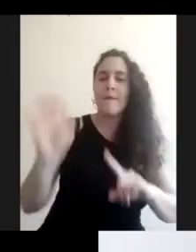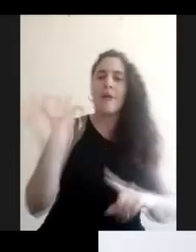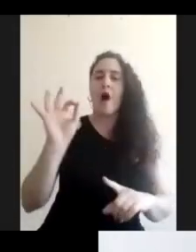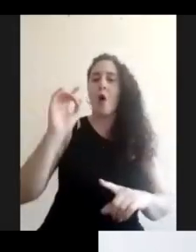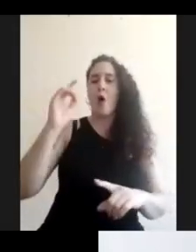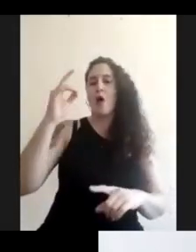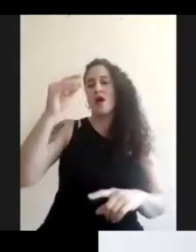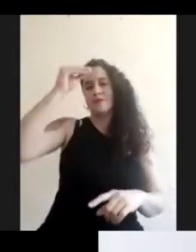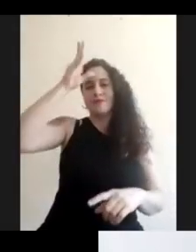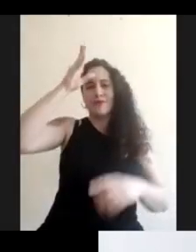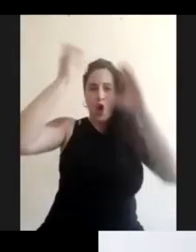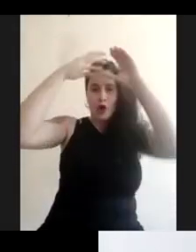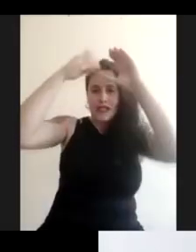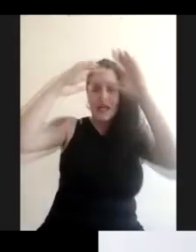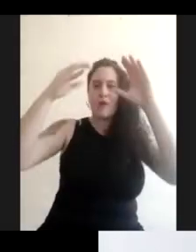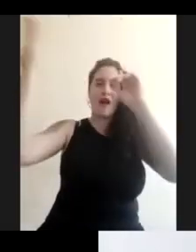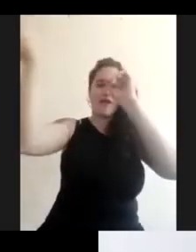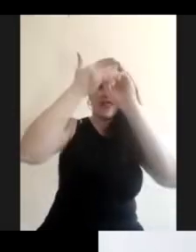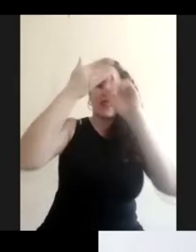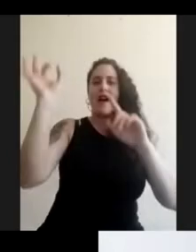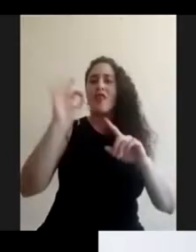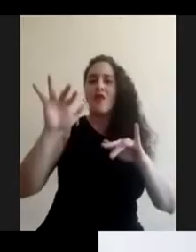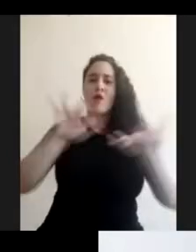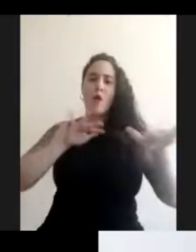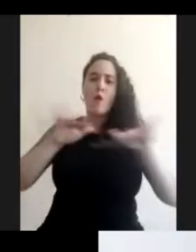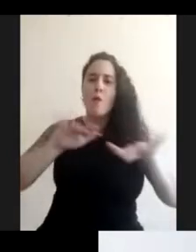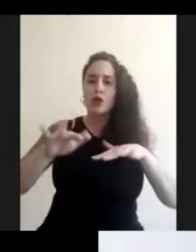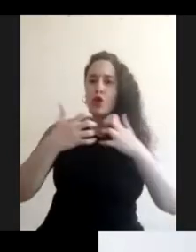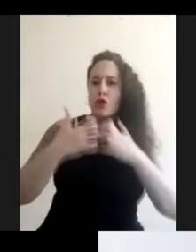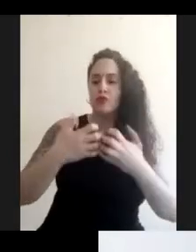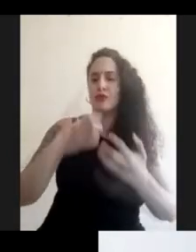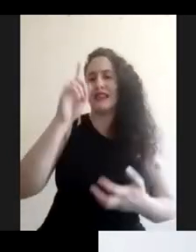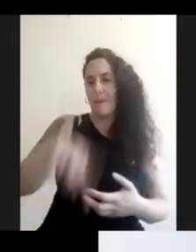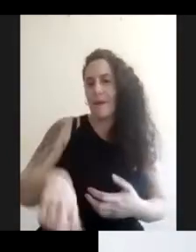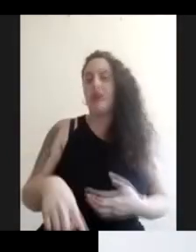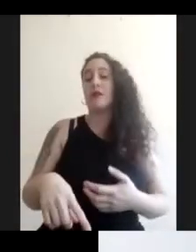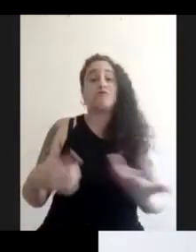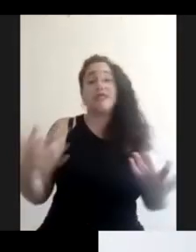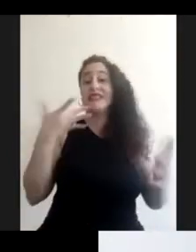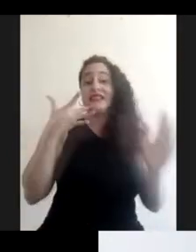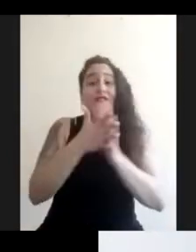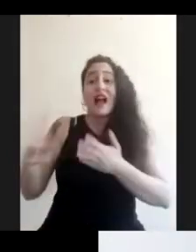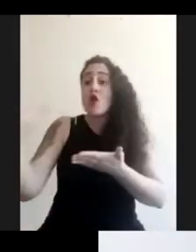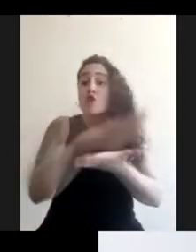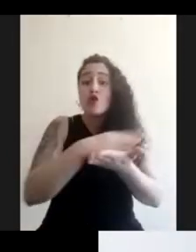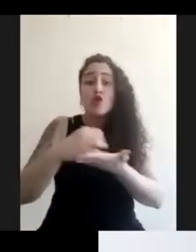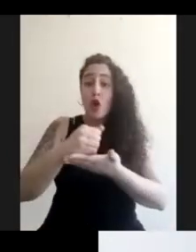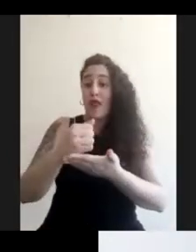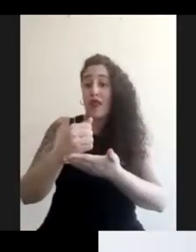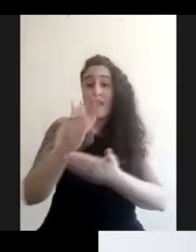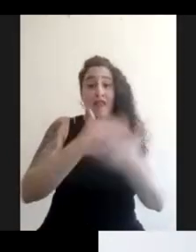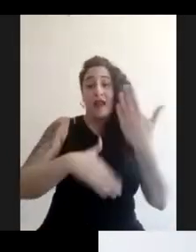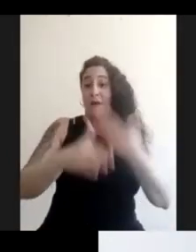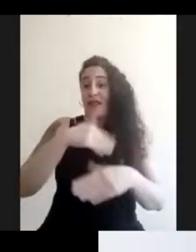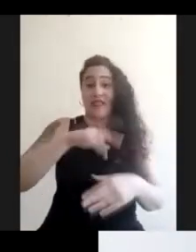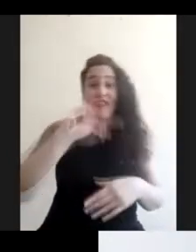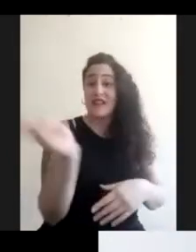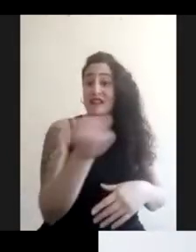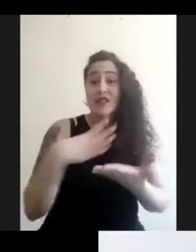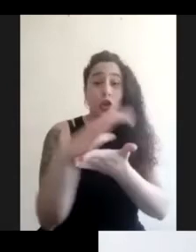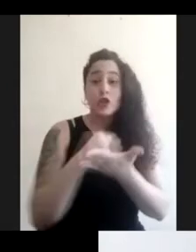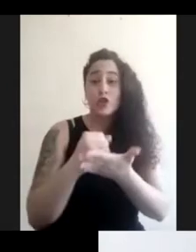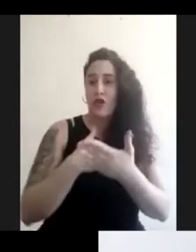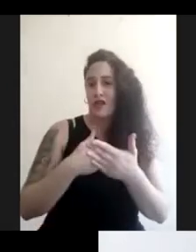a nivel motor. Es decir, tocamos todo el tipo de discapacidades y además mis compañeros están especializados en lo que